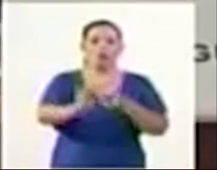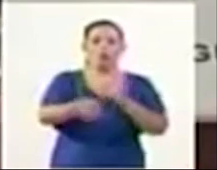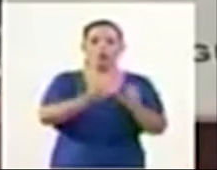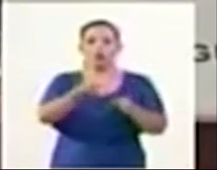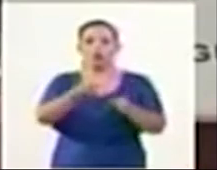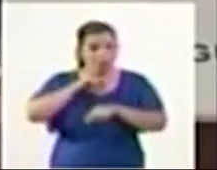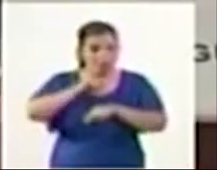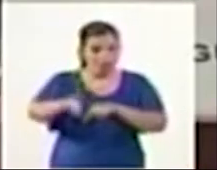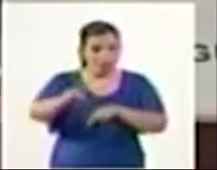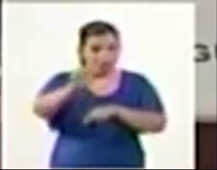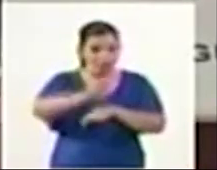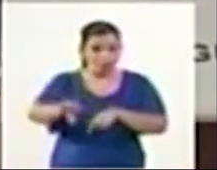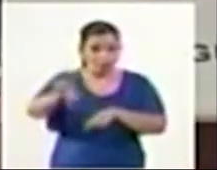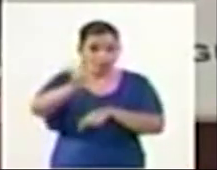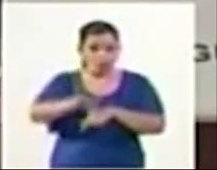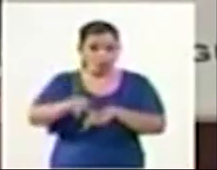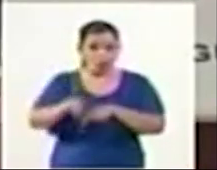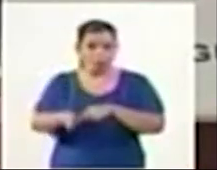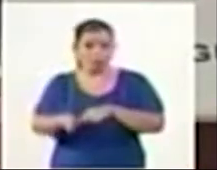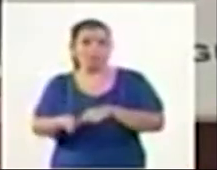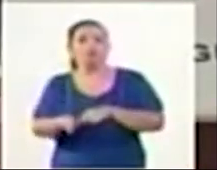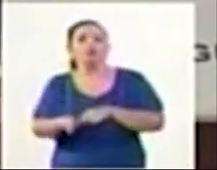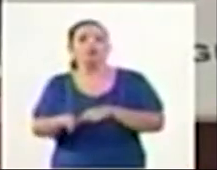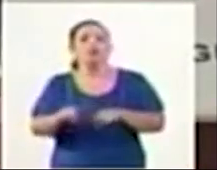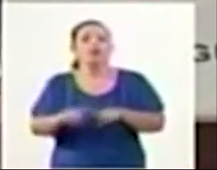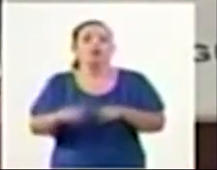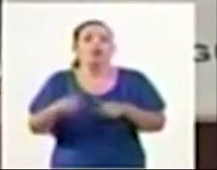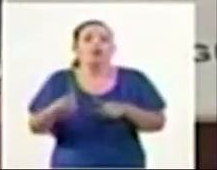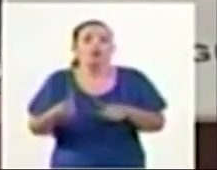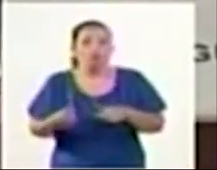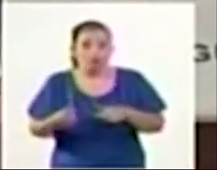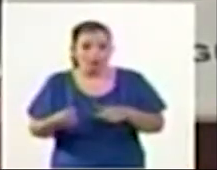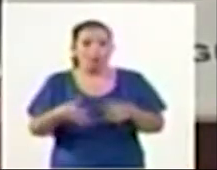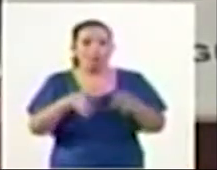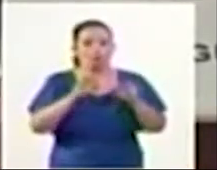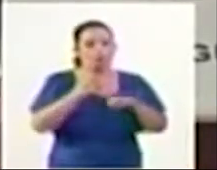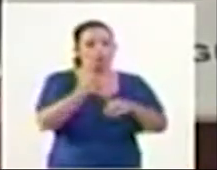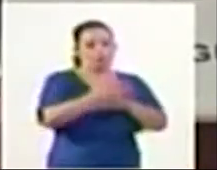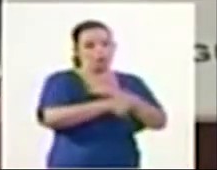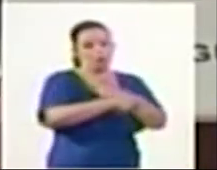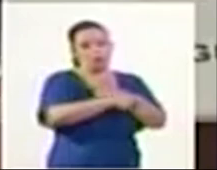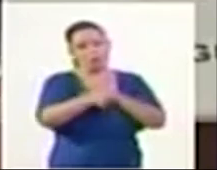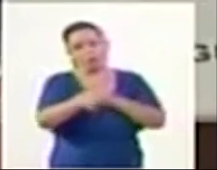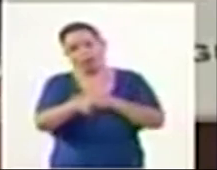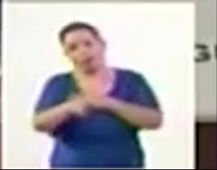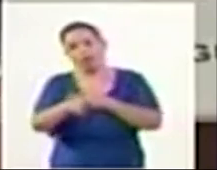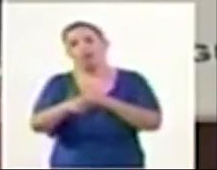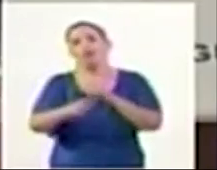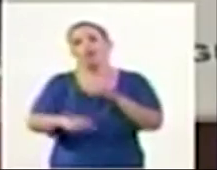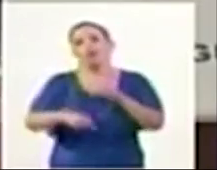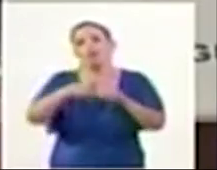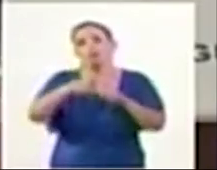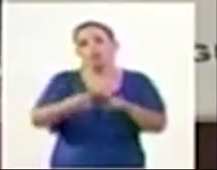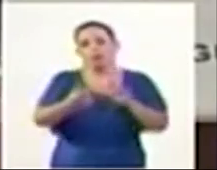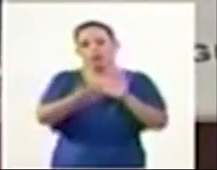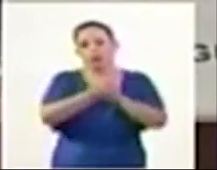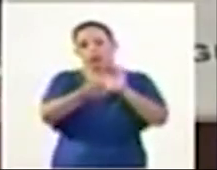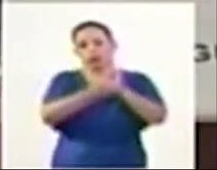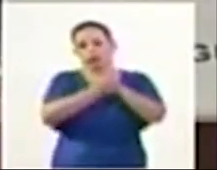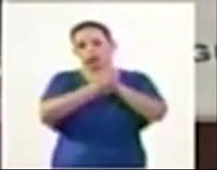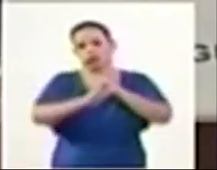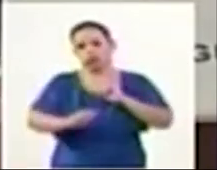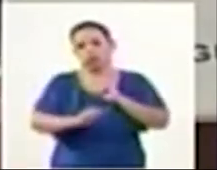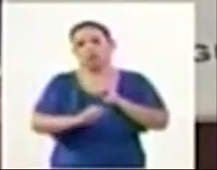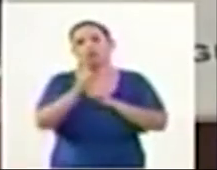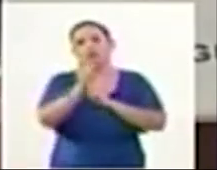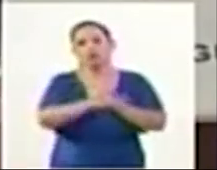hacia Europa. Tomaron a la agresión a un acto criminal de terrorismo de